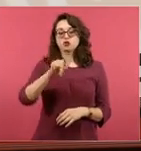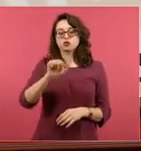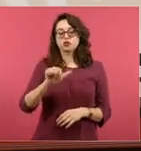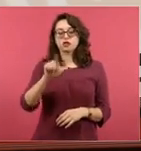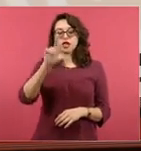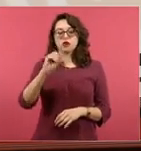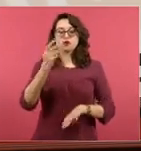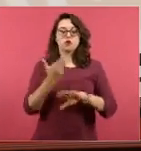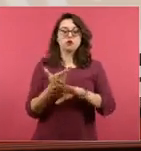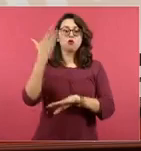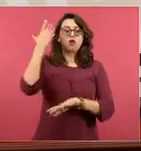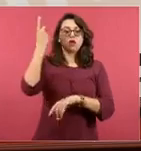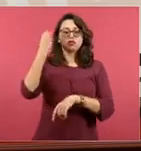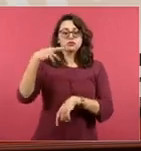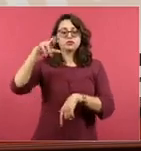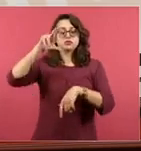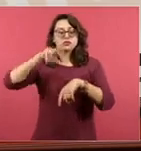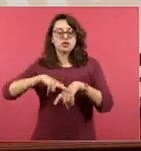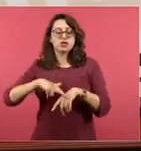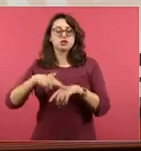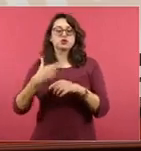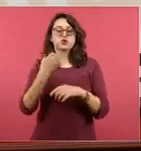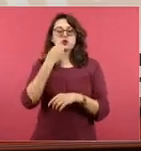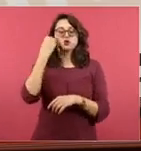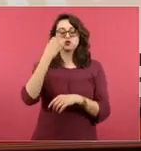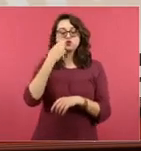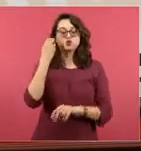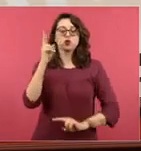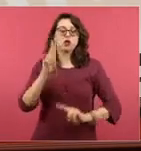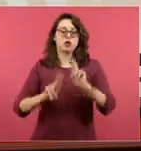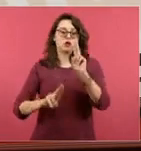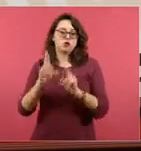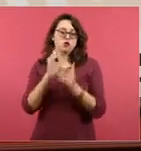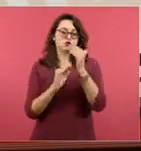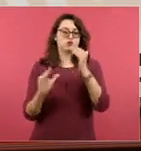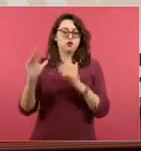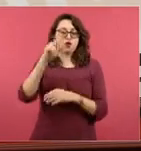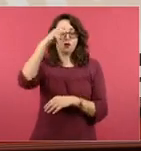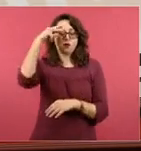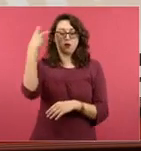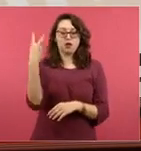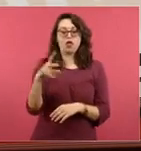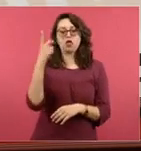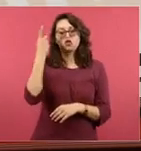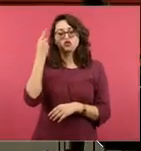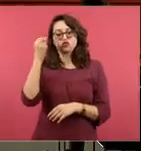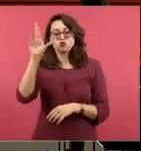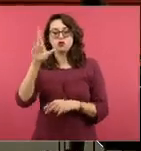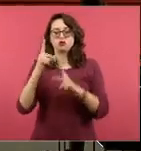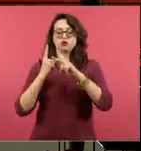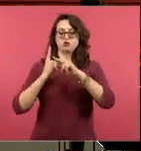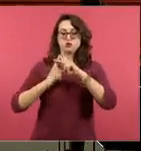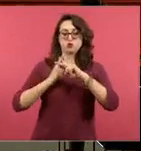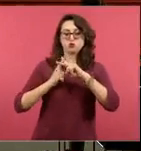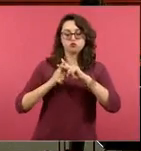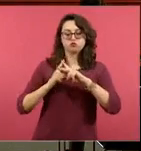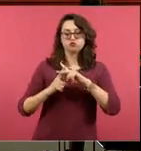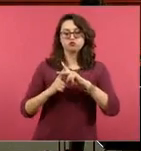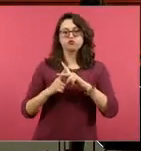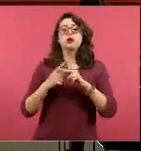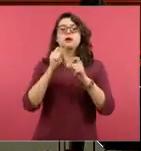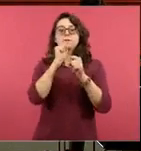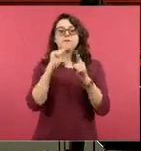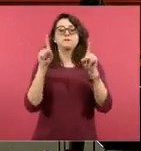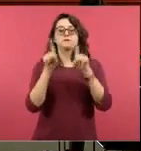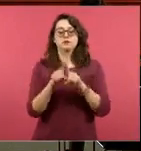fue director de la Escuela Normal Superior de México. Él es doctor en matemática educativa y es docente de